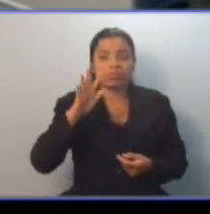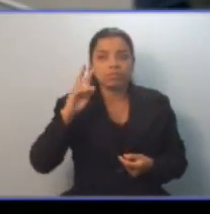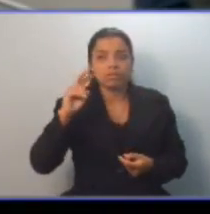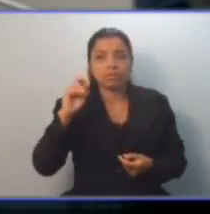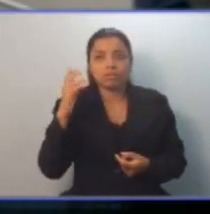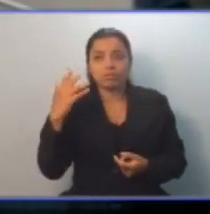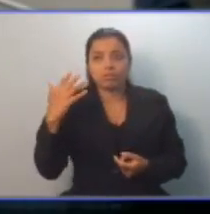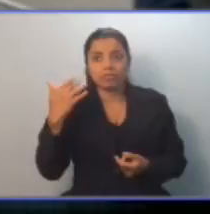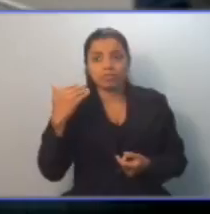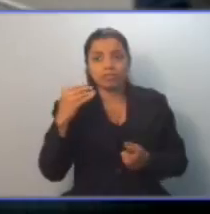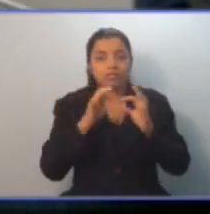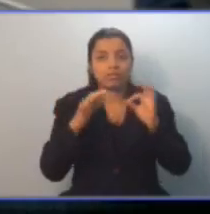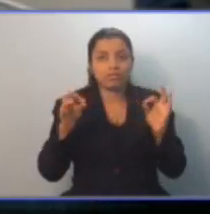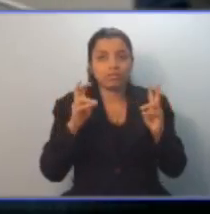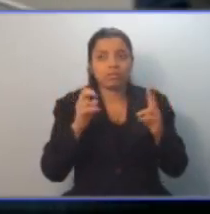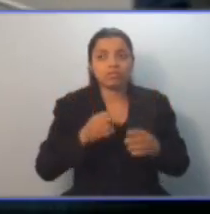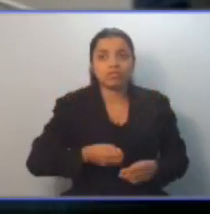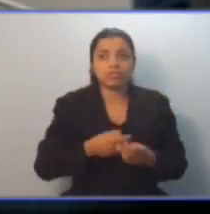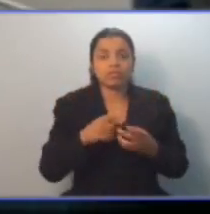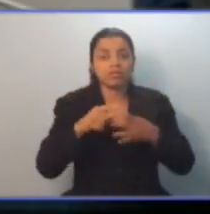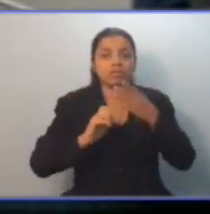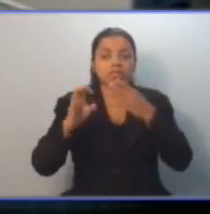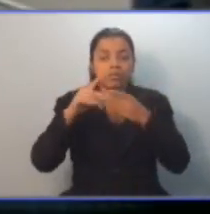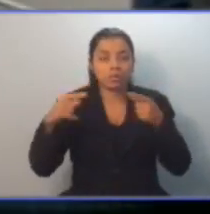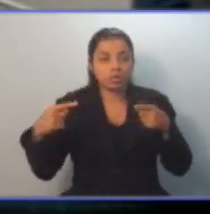35-2015 referente a la declaratoria de